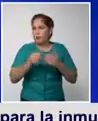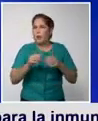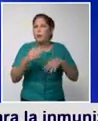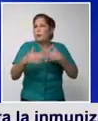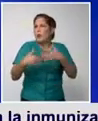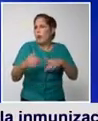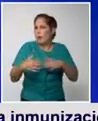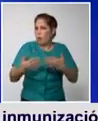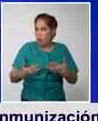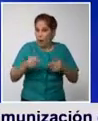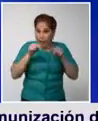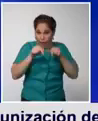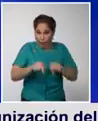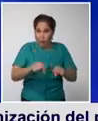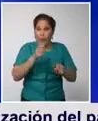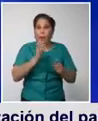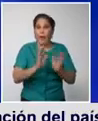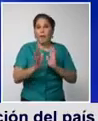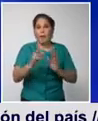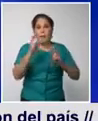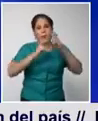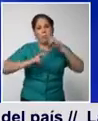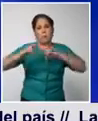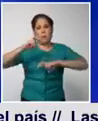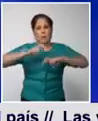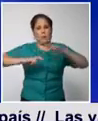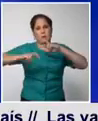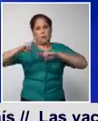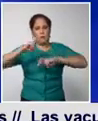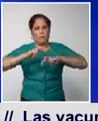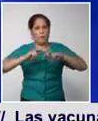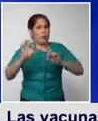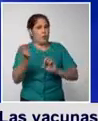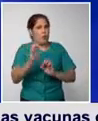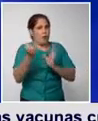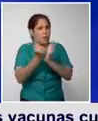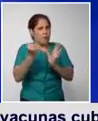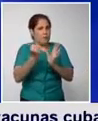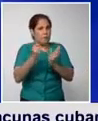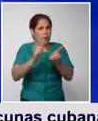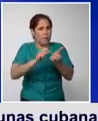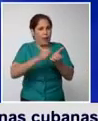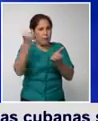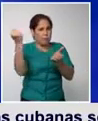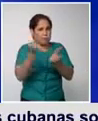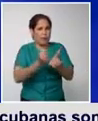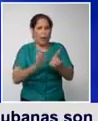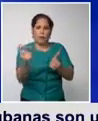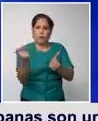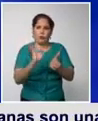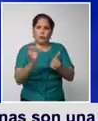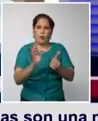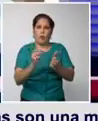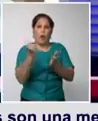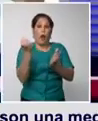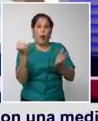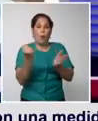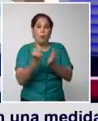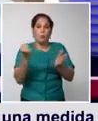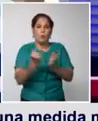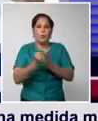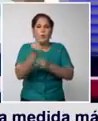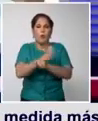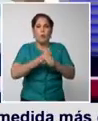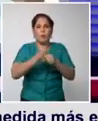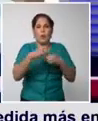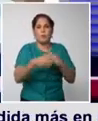estamos todavía en etapa de investigaciones. Todavía no está registrada la vacuna, todavía no tenemos autorizo de uso